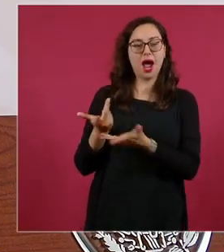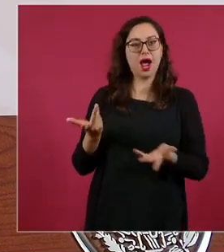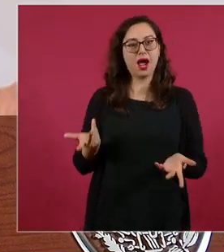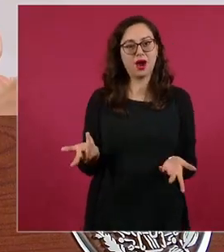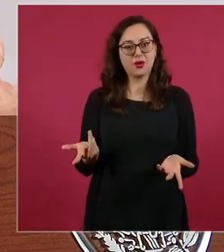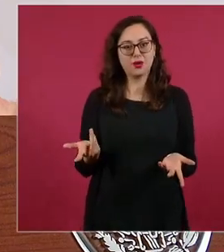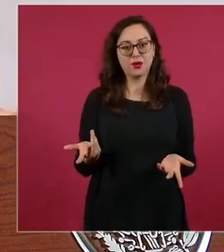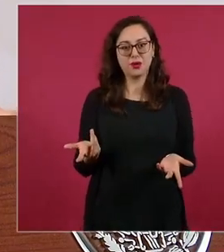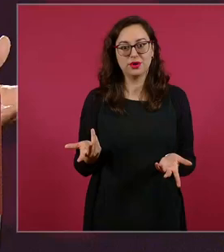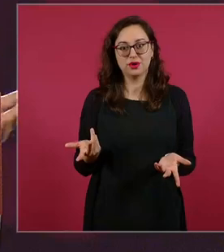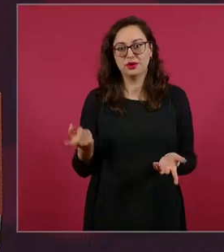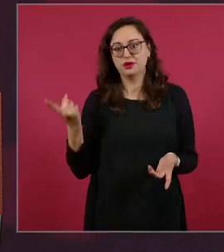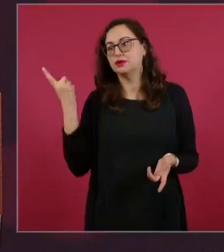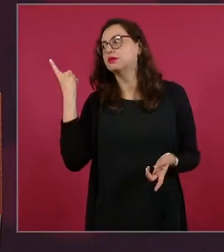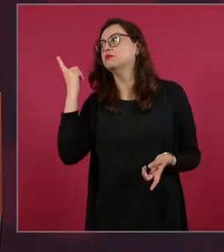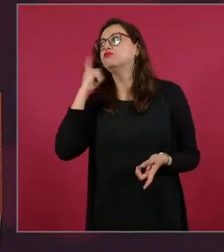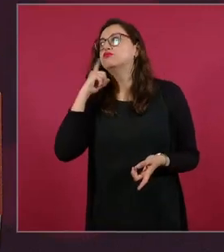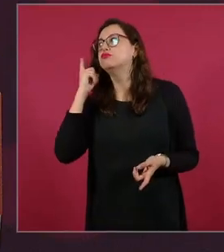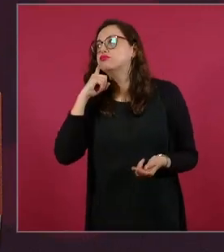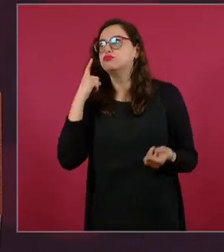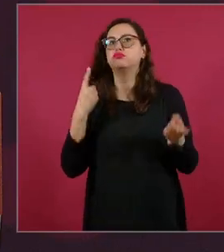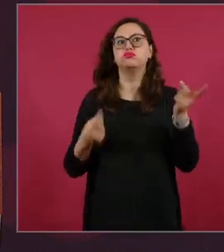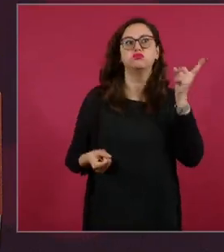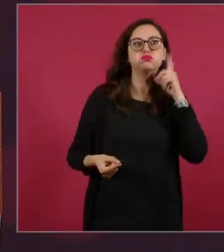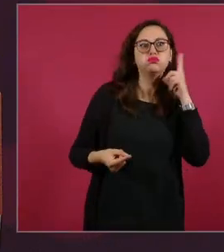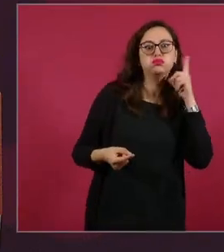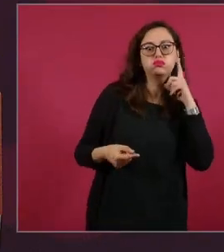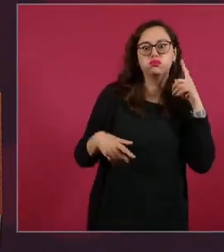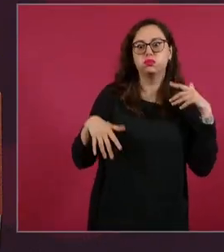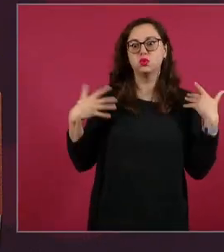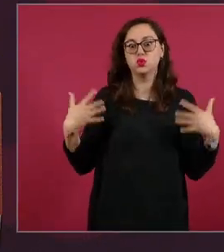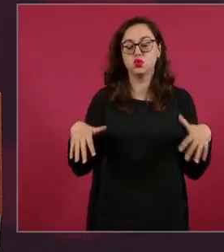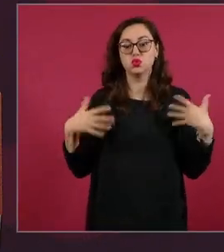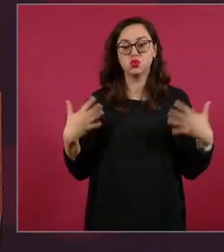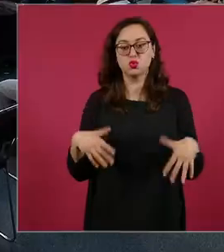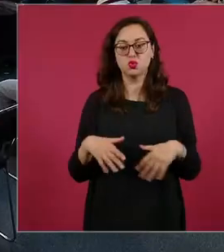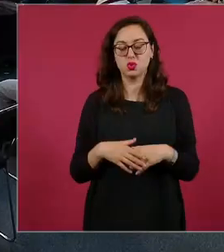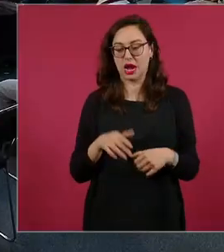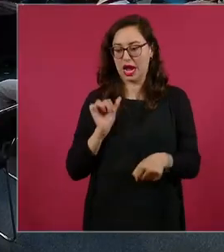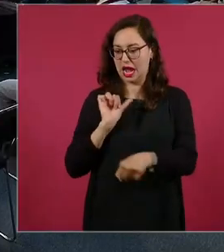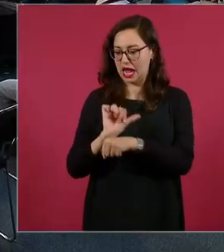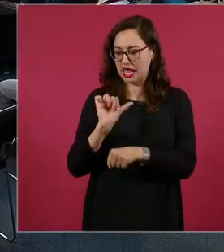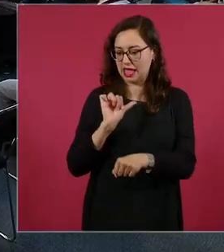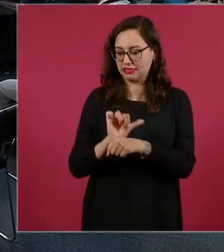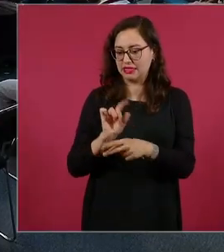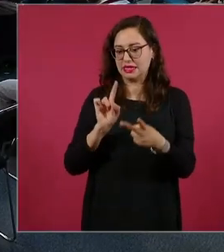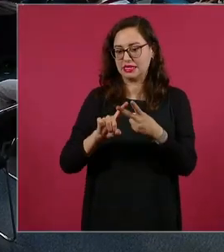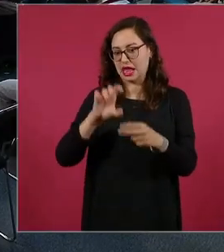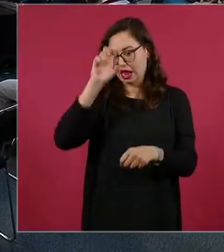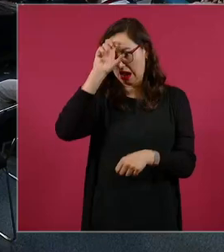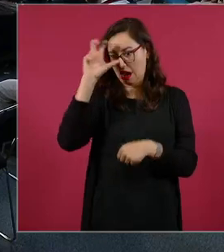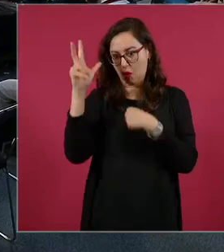Supimos Muchas Cosas De Donde Más Había Vots De Europa